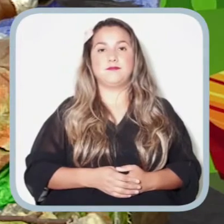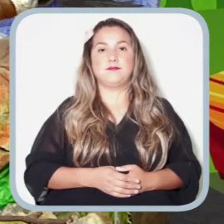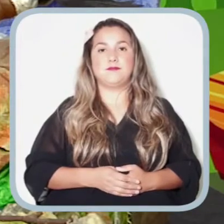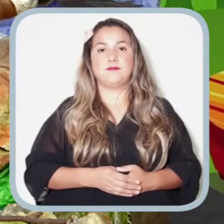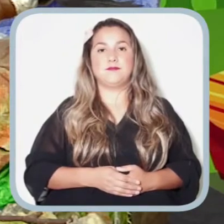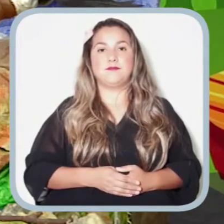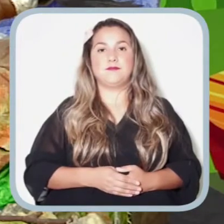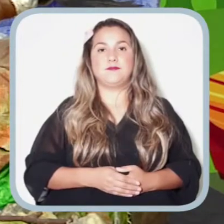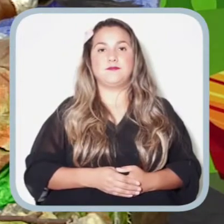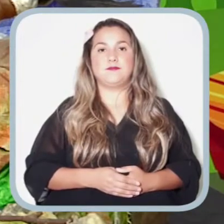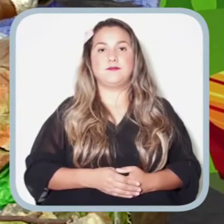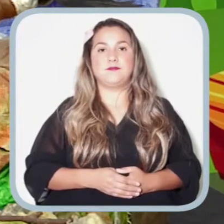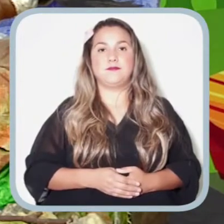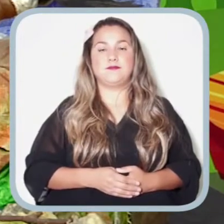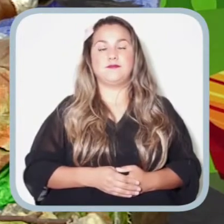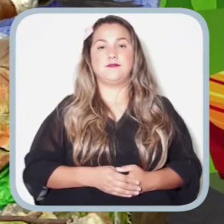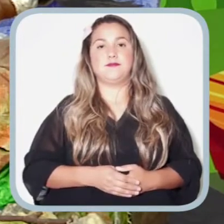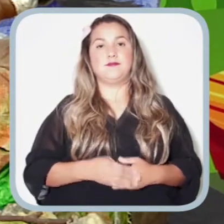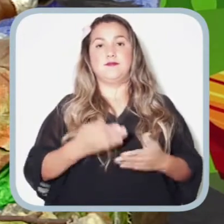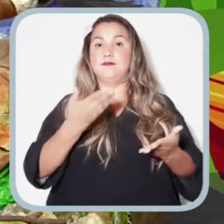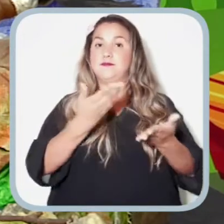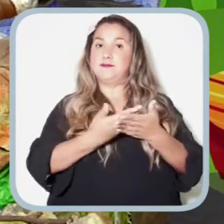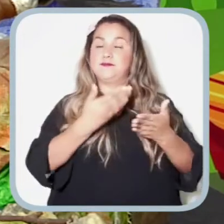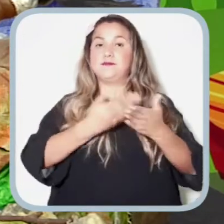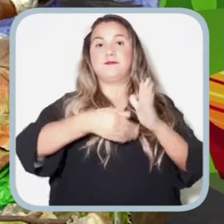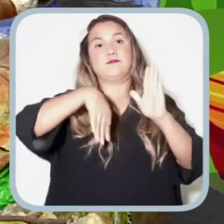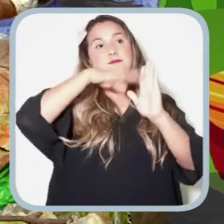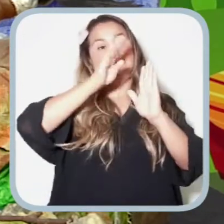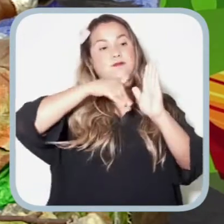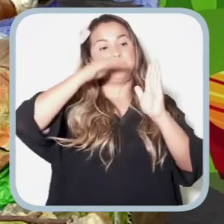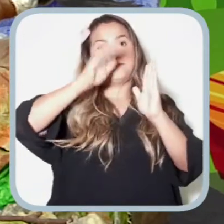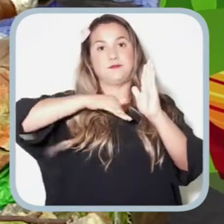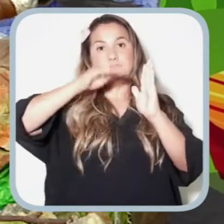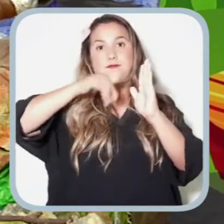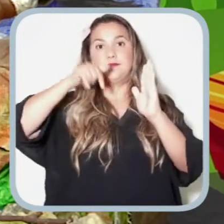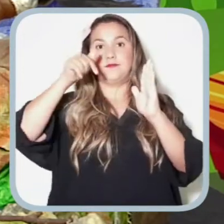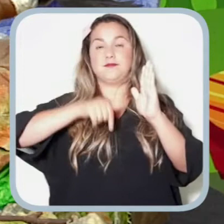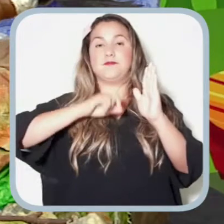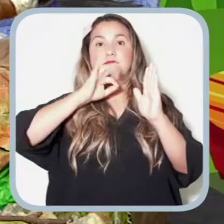vamos a aprovechar de pintar esto de color rojo